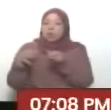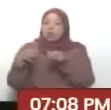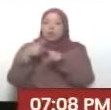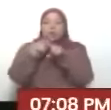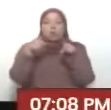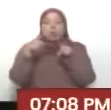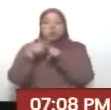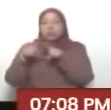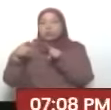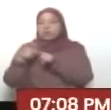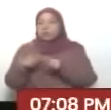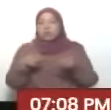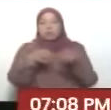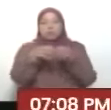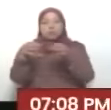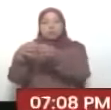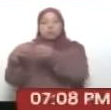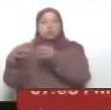todas.